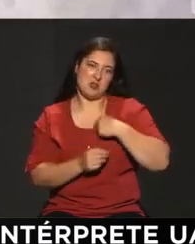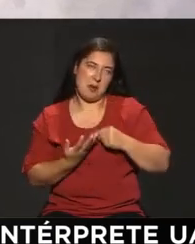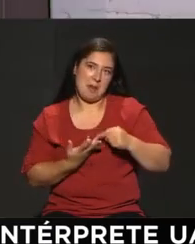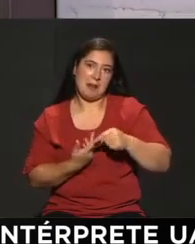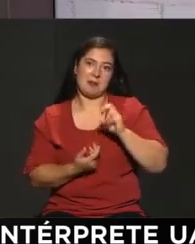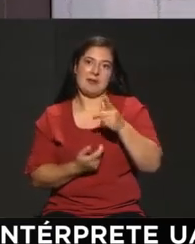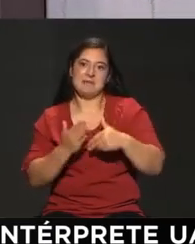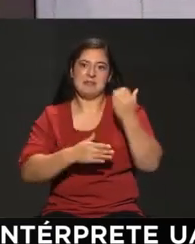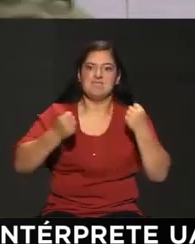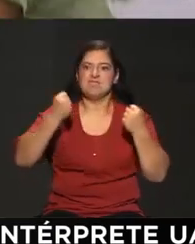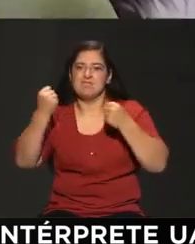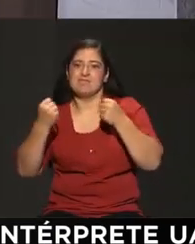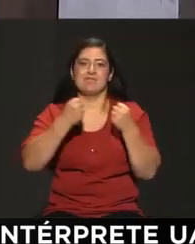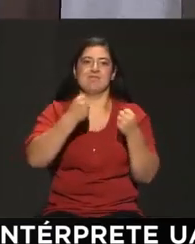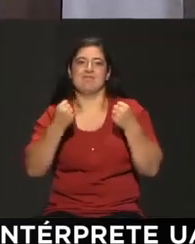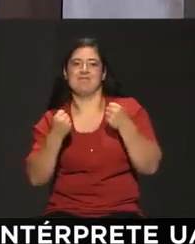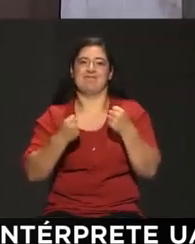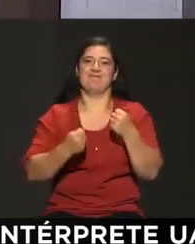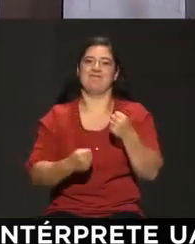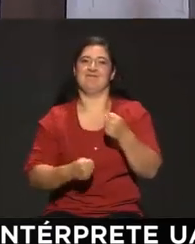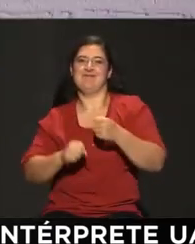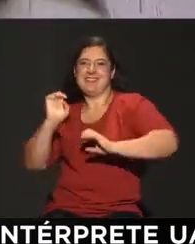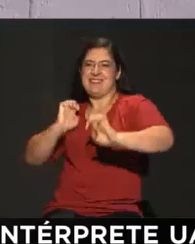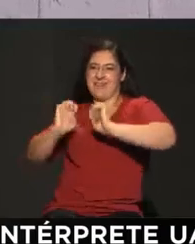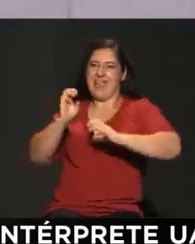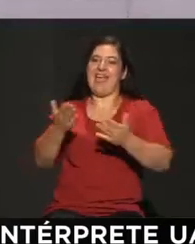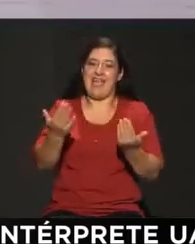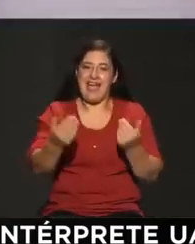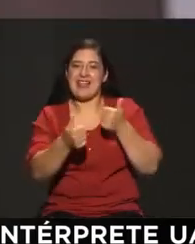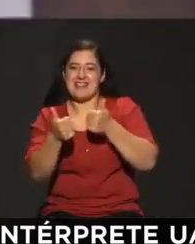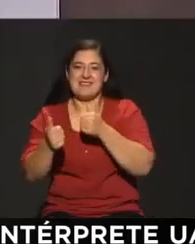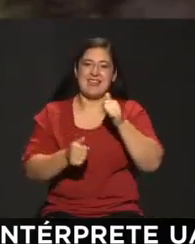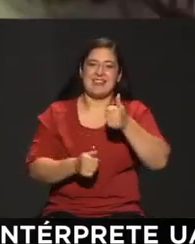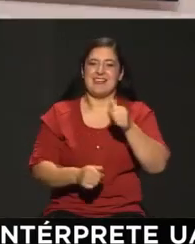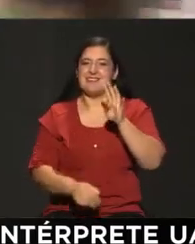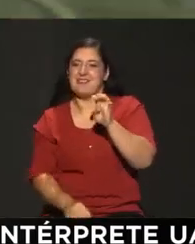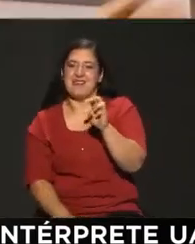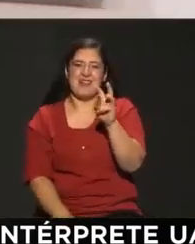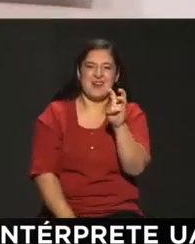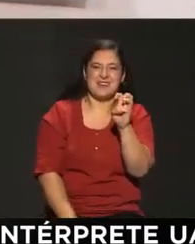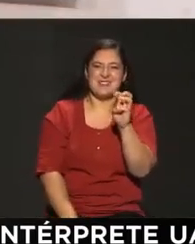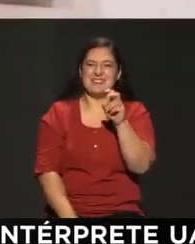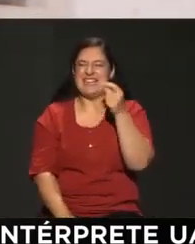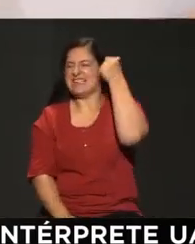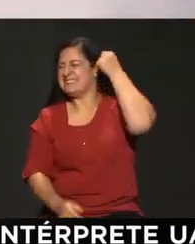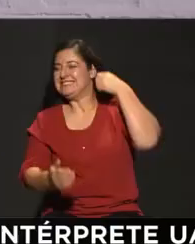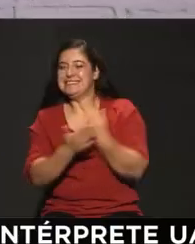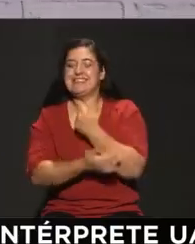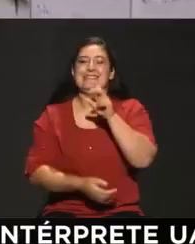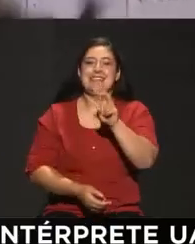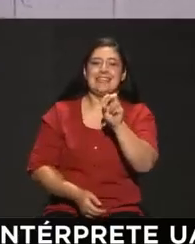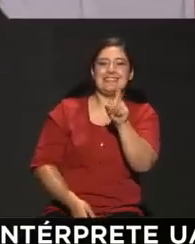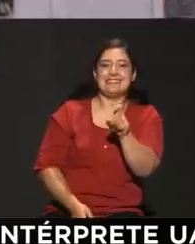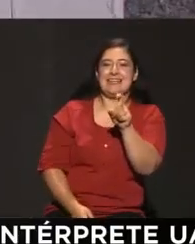Listos, combate. Eso es. Muy bien, defiéndete. Van 10, 9, 8, ¡ay, casi!